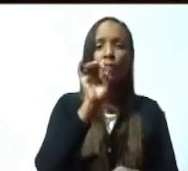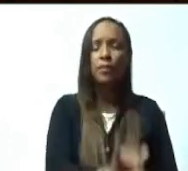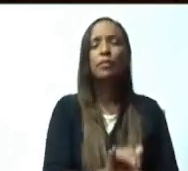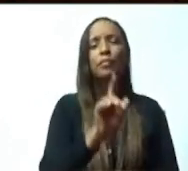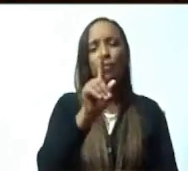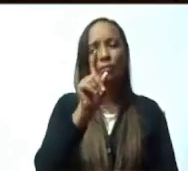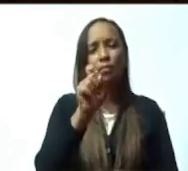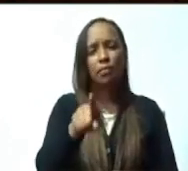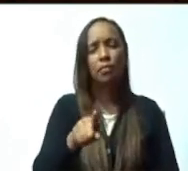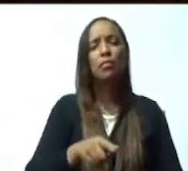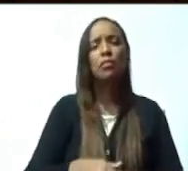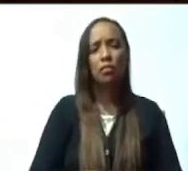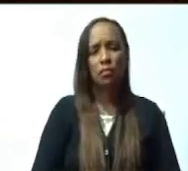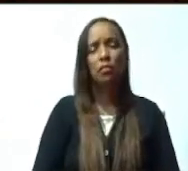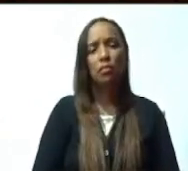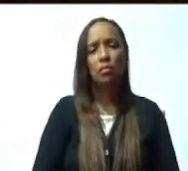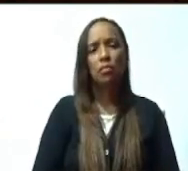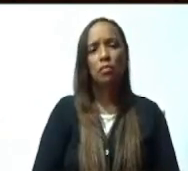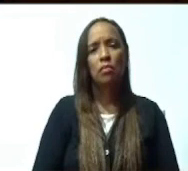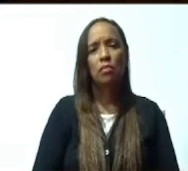porque es obvio,